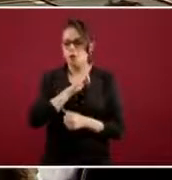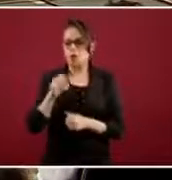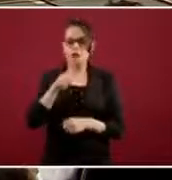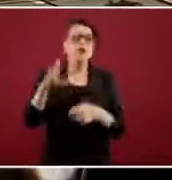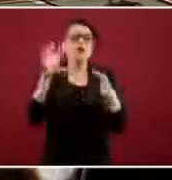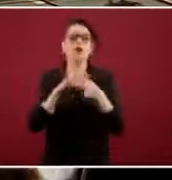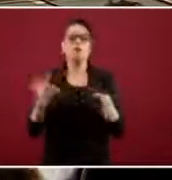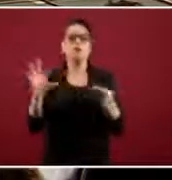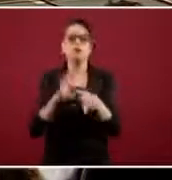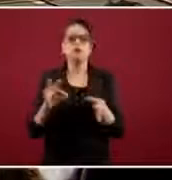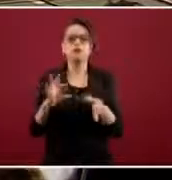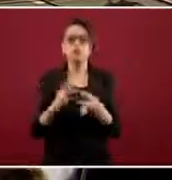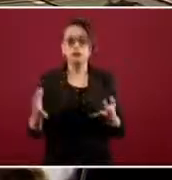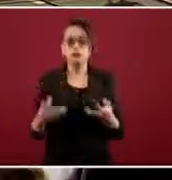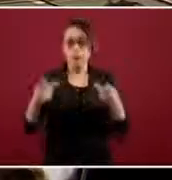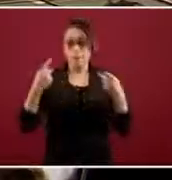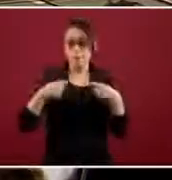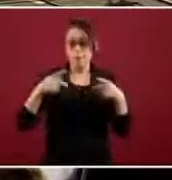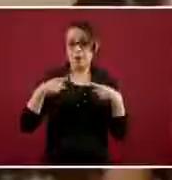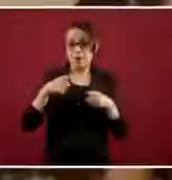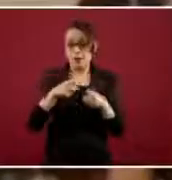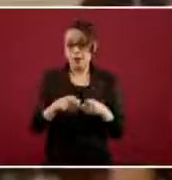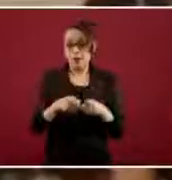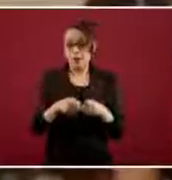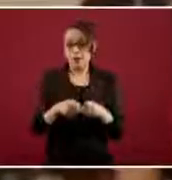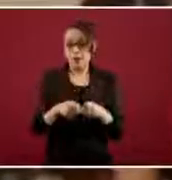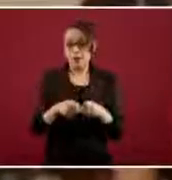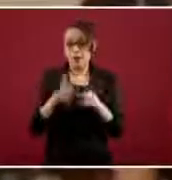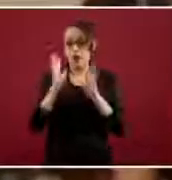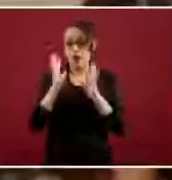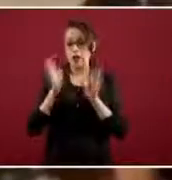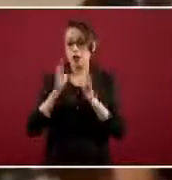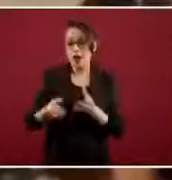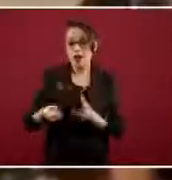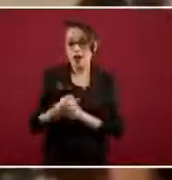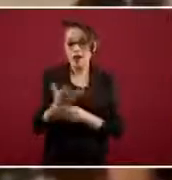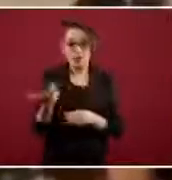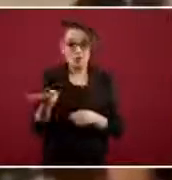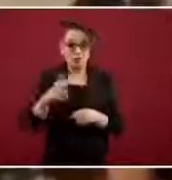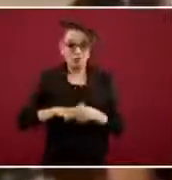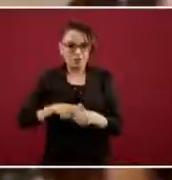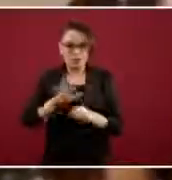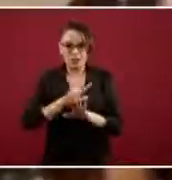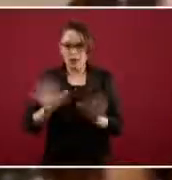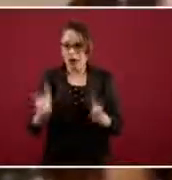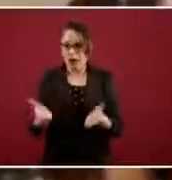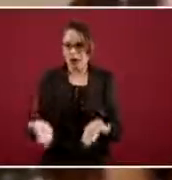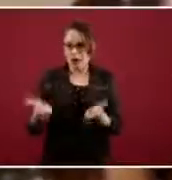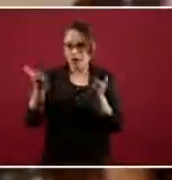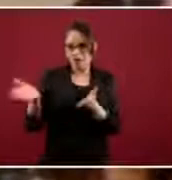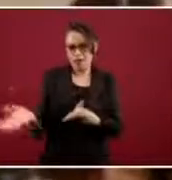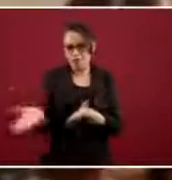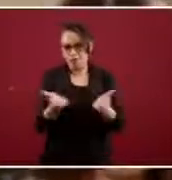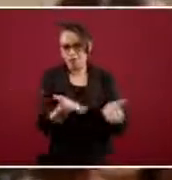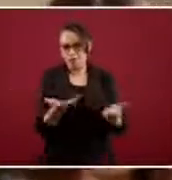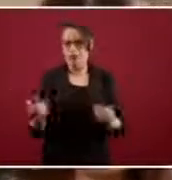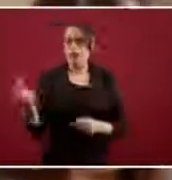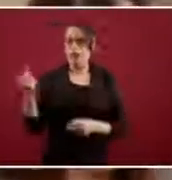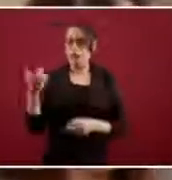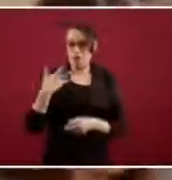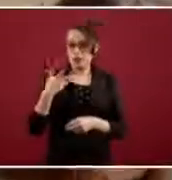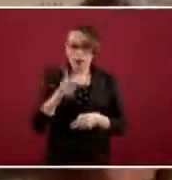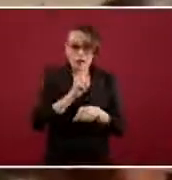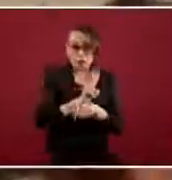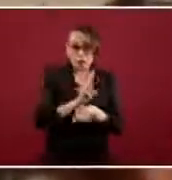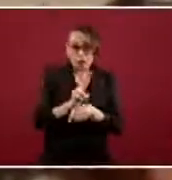pasa con los pacientes que ya son como dados de alta, si llevan una un seguimiento especial, tienen